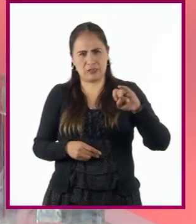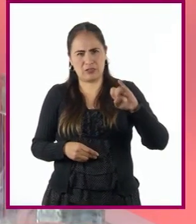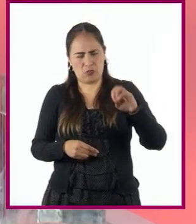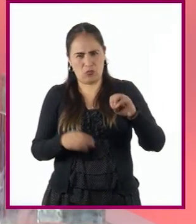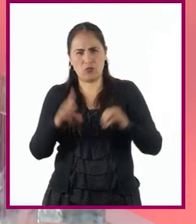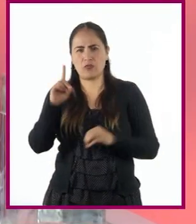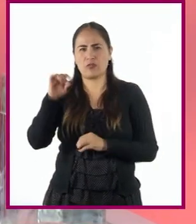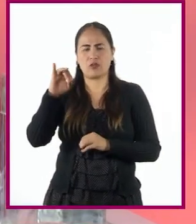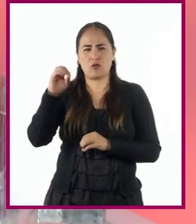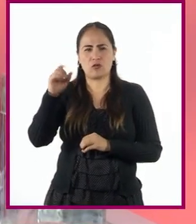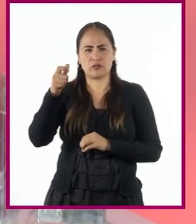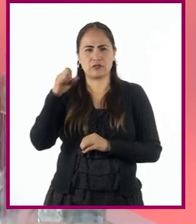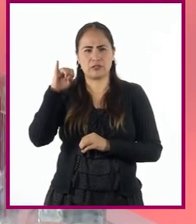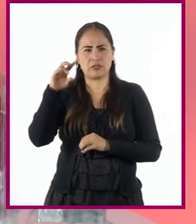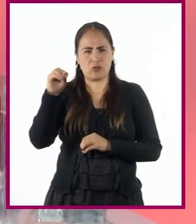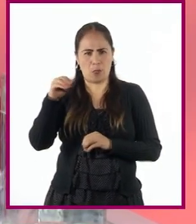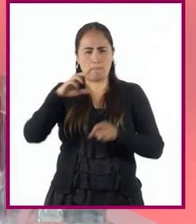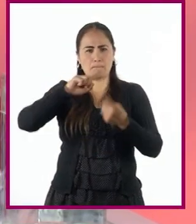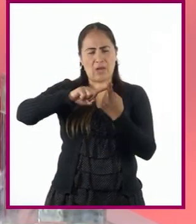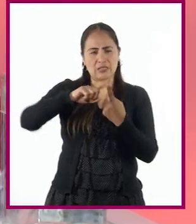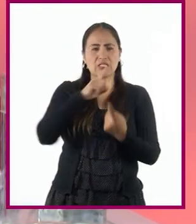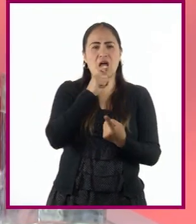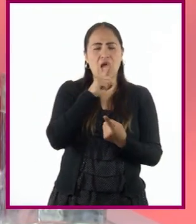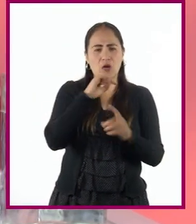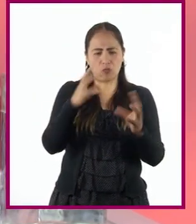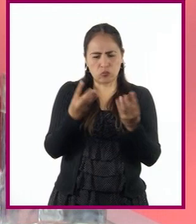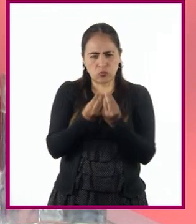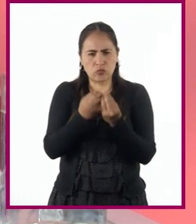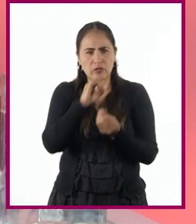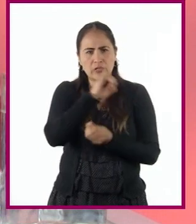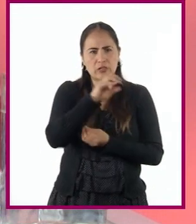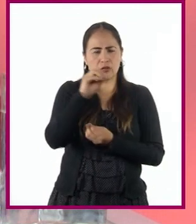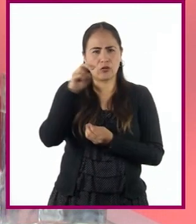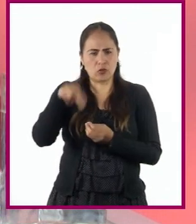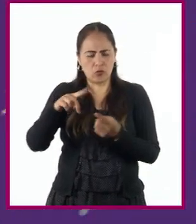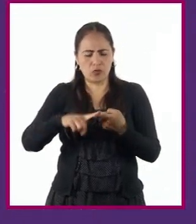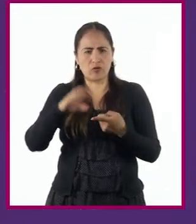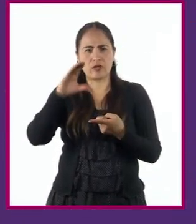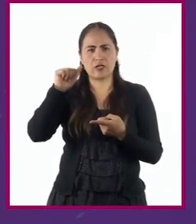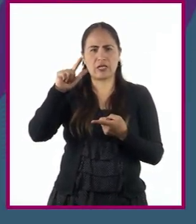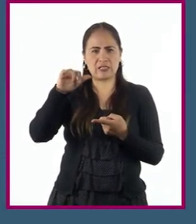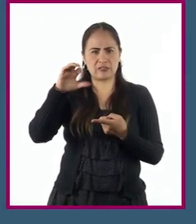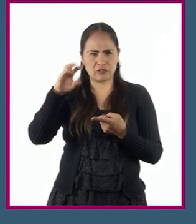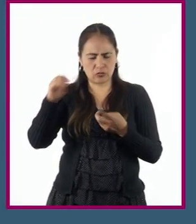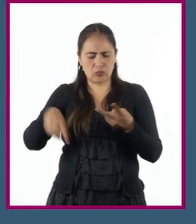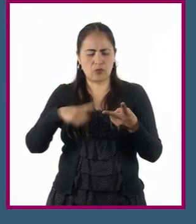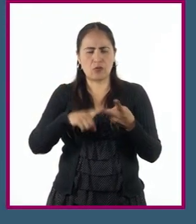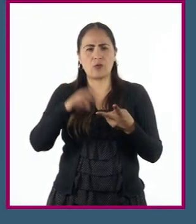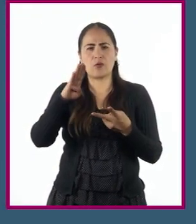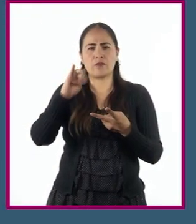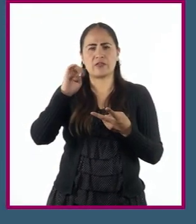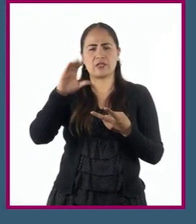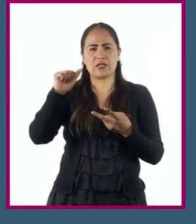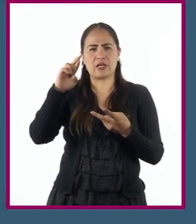carbono y agua da lugar a un ion de calcio y un ion de bicarbonato. Cuando el agua mineralizada llega a la